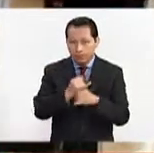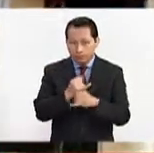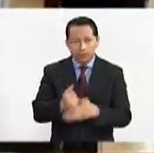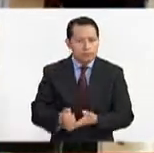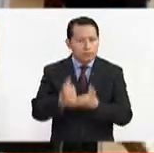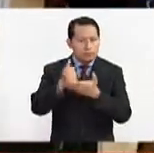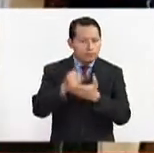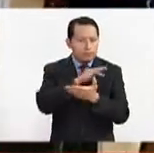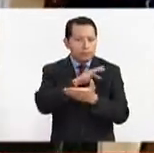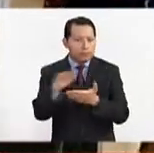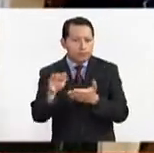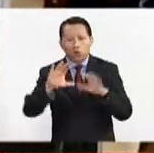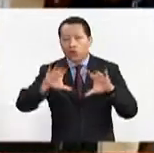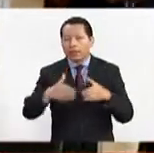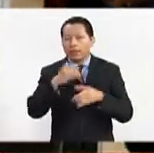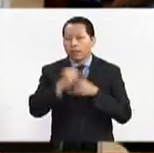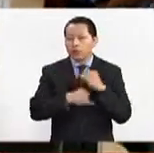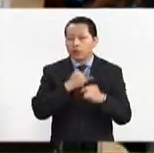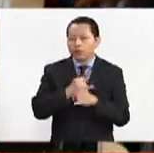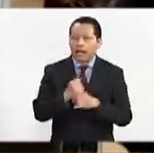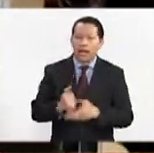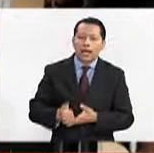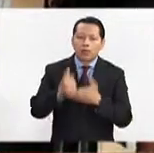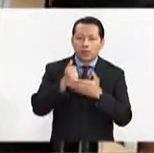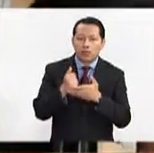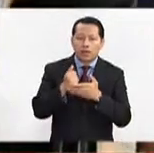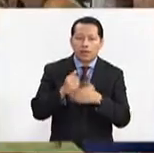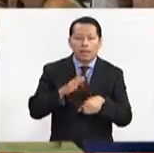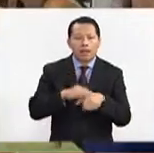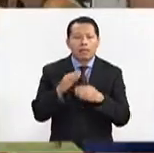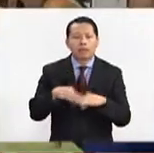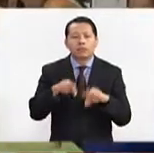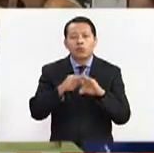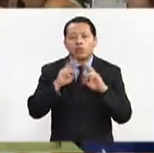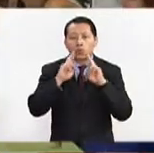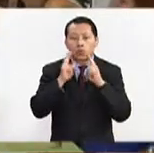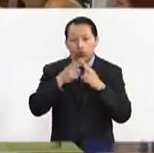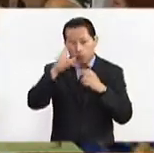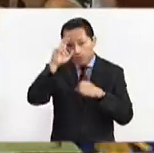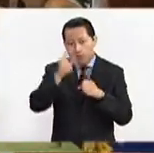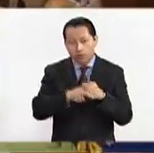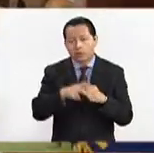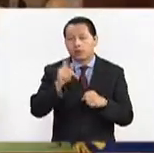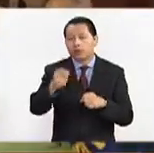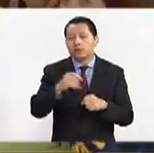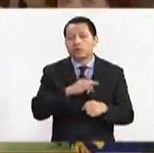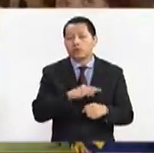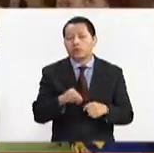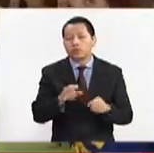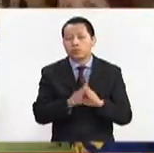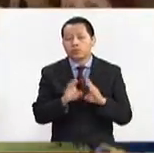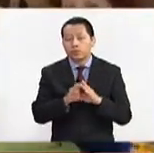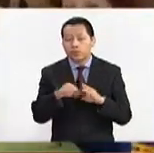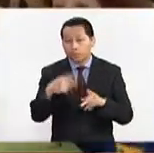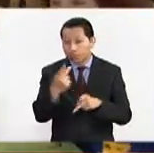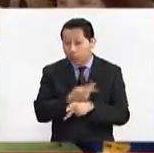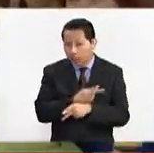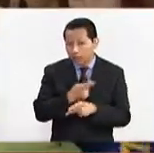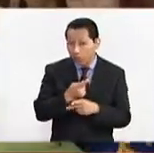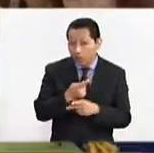mayor involucramiento de la comunidad internacional, principalmente de la Unión Europea, al considerar que los hechos